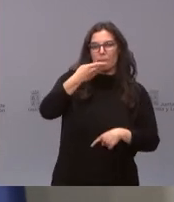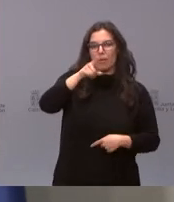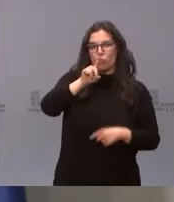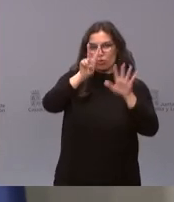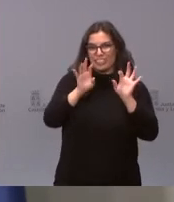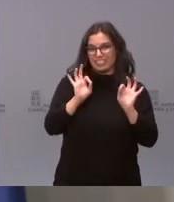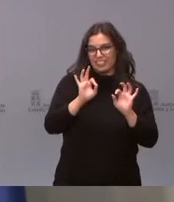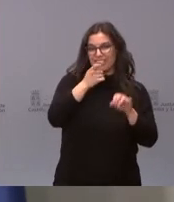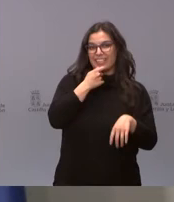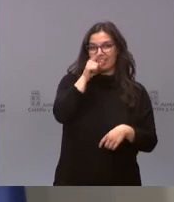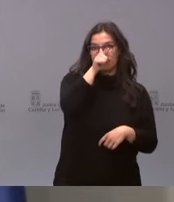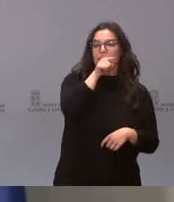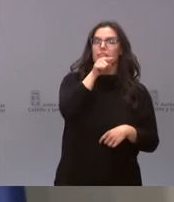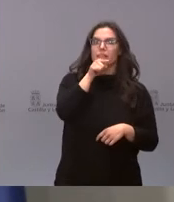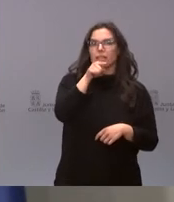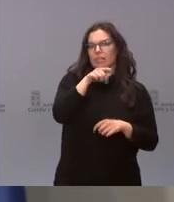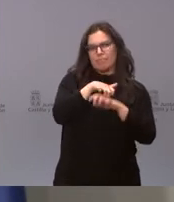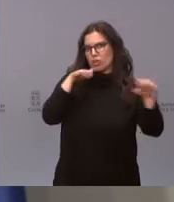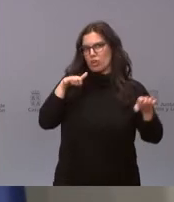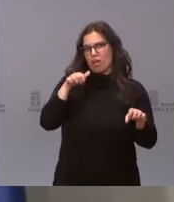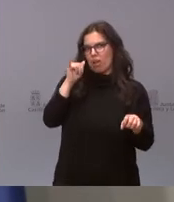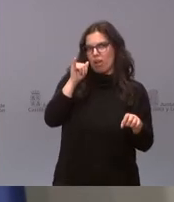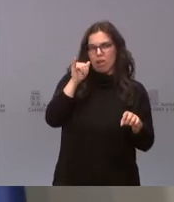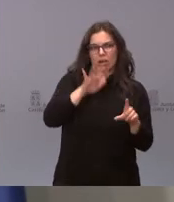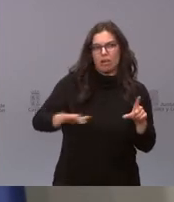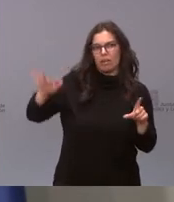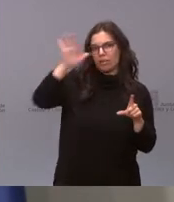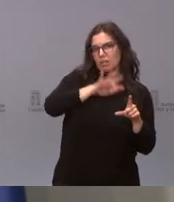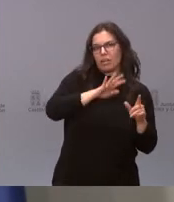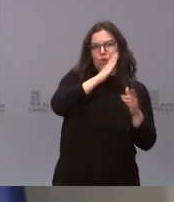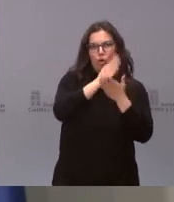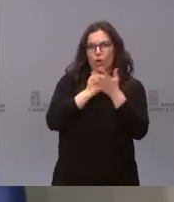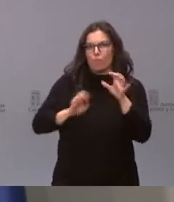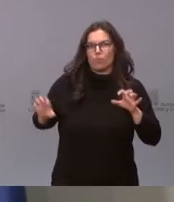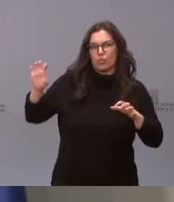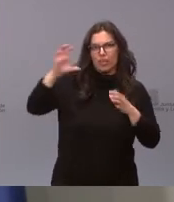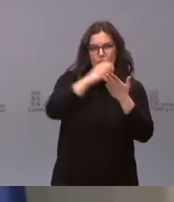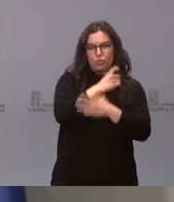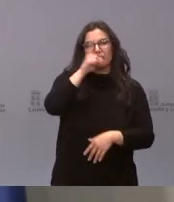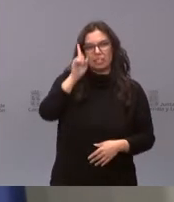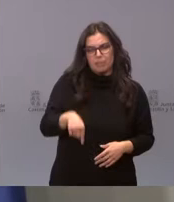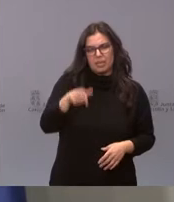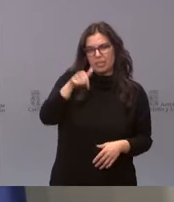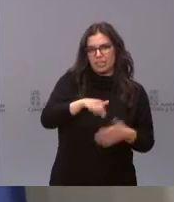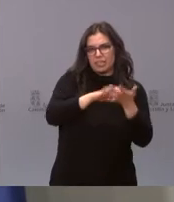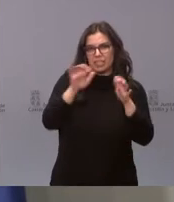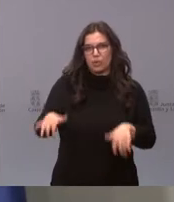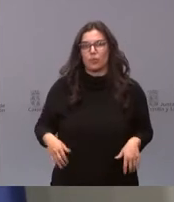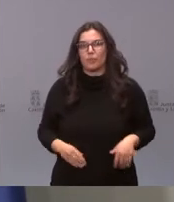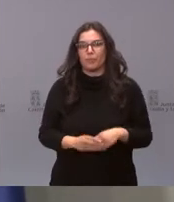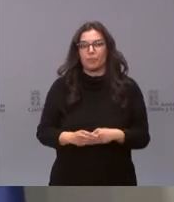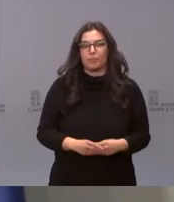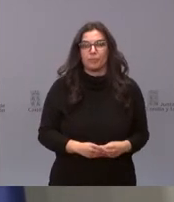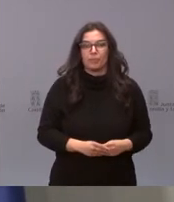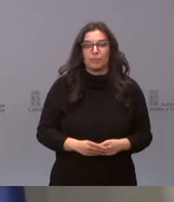británica continúa siendo claramente predominante en todas las comunidades incluidas la nuestra en la semana epidemiológica